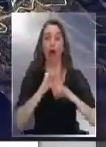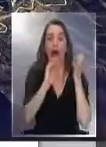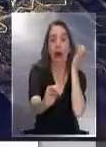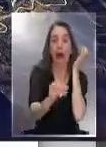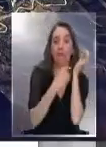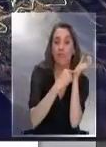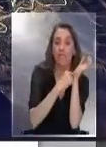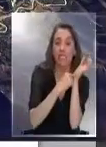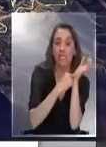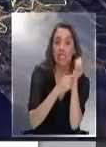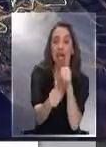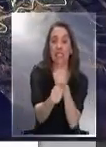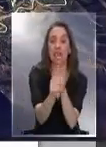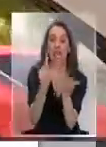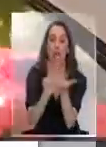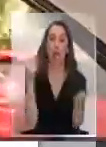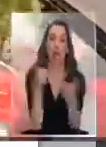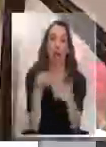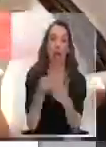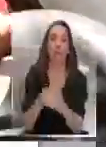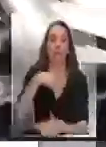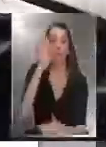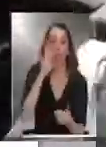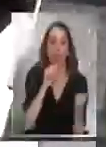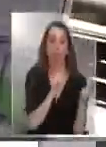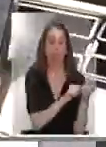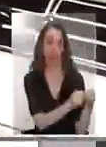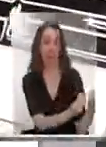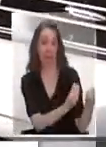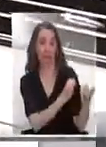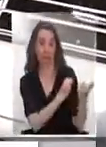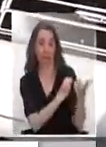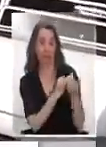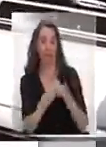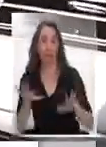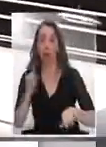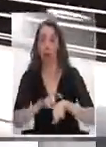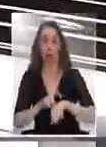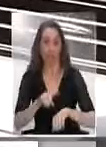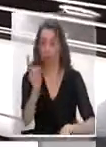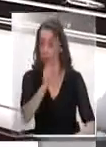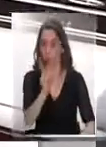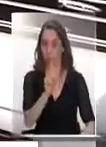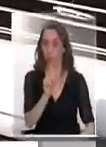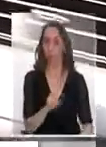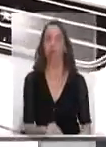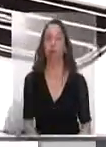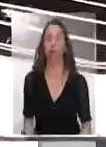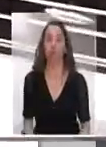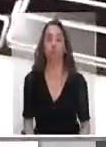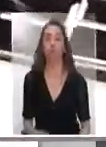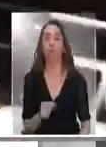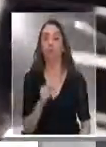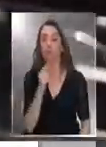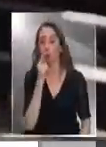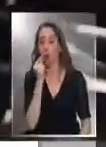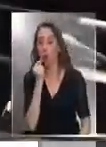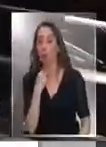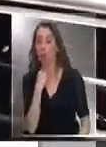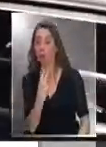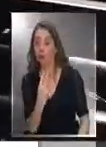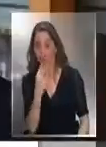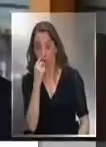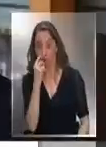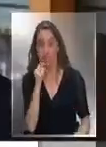esté cerca de esa zona. Eso sí, la alerta no puede ser en cualquier momento. Y estamos alertándoles